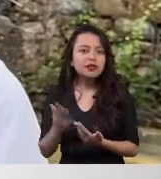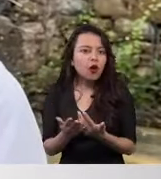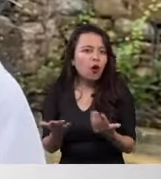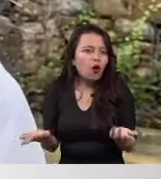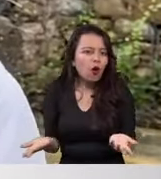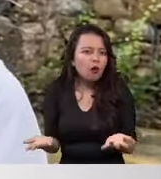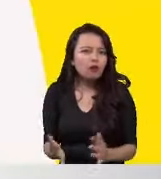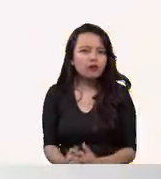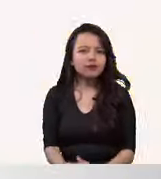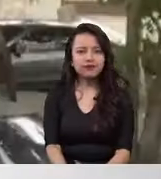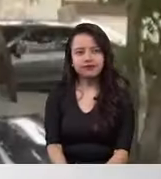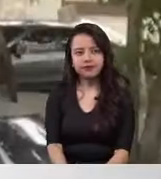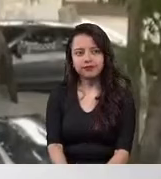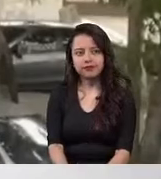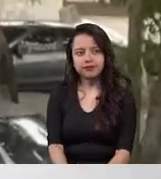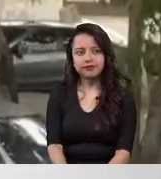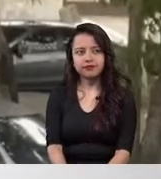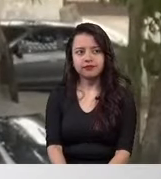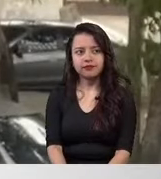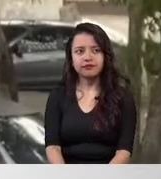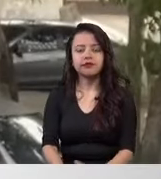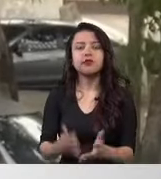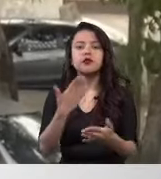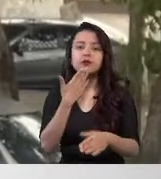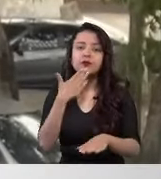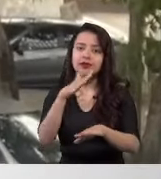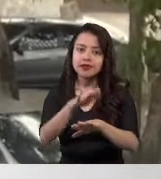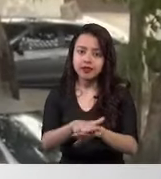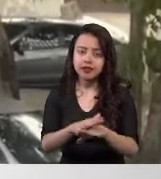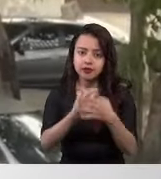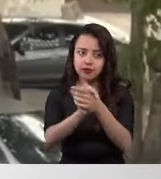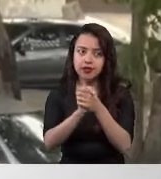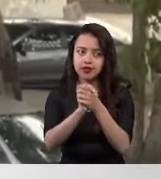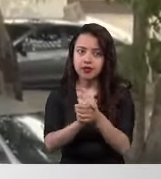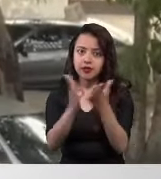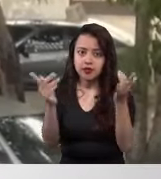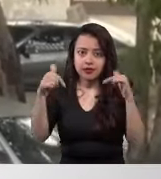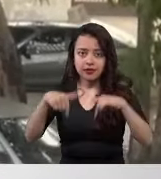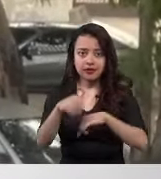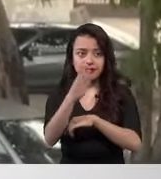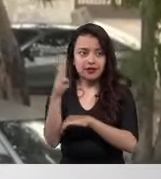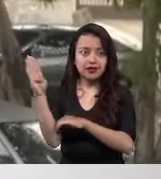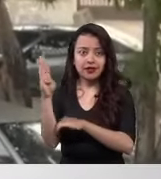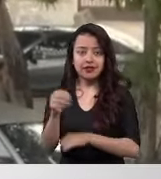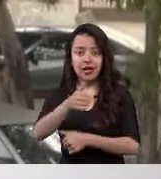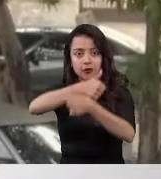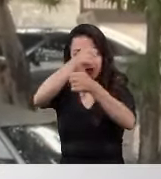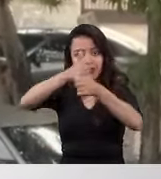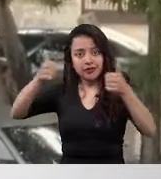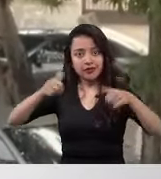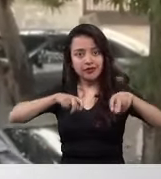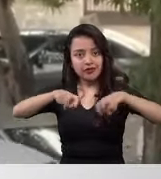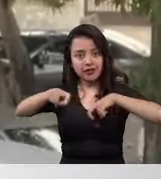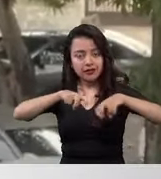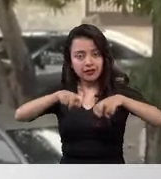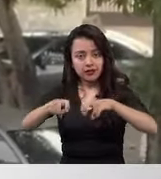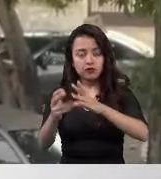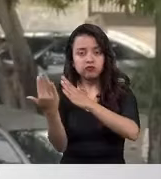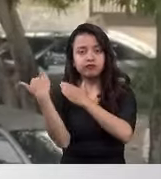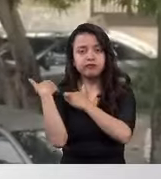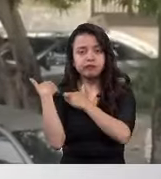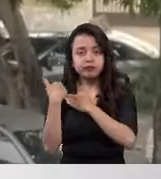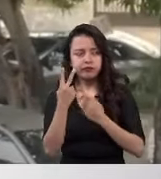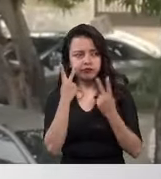lluvias de las últimas horas? Jenny, muy buenas tardes. Yo la saludo desde Barranquilla, donde las autoridades de tránsito y transporte se mantienen realizando